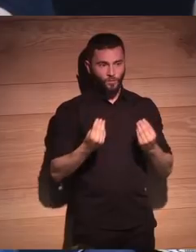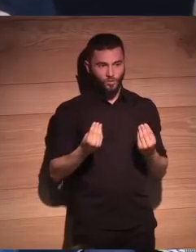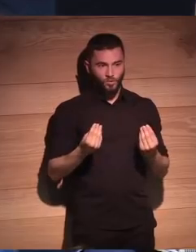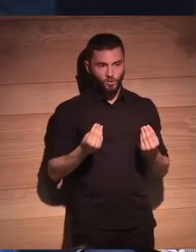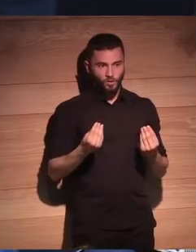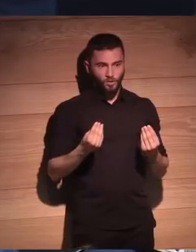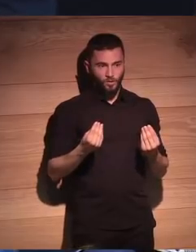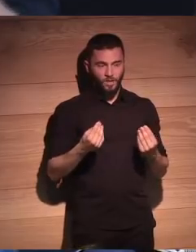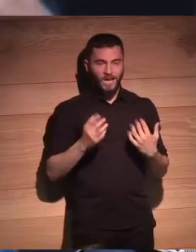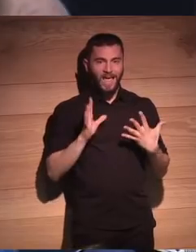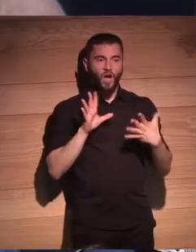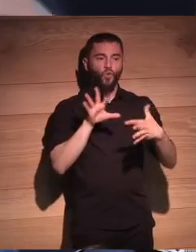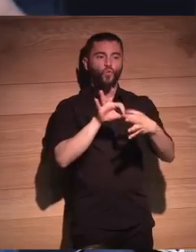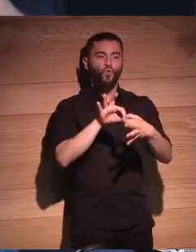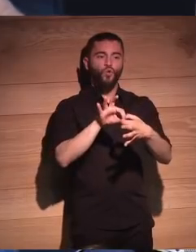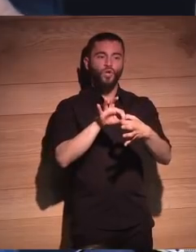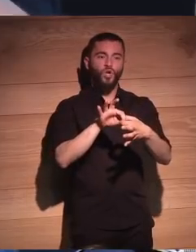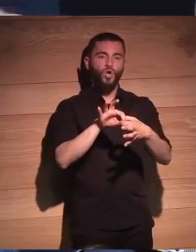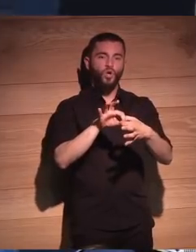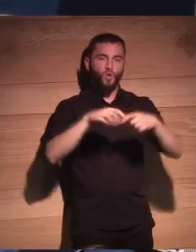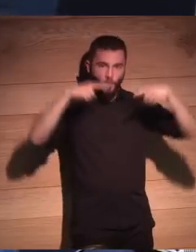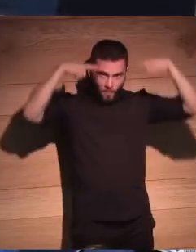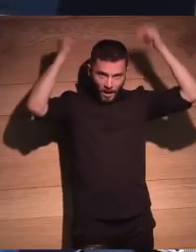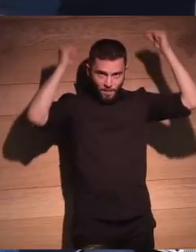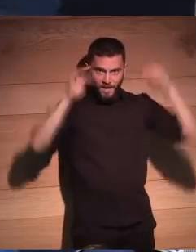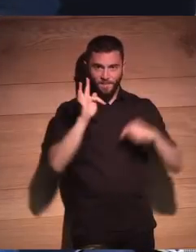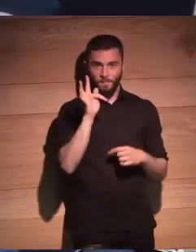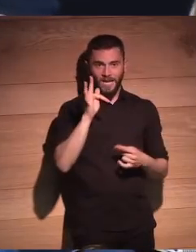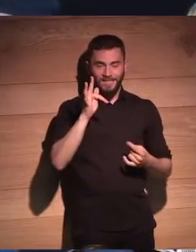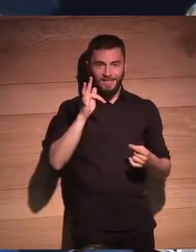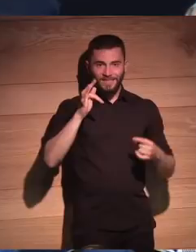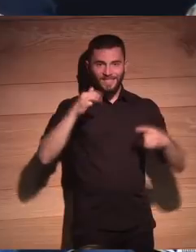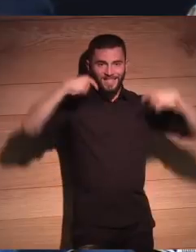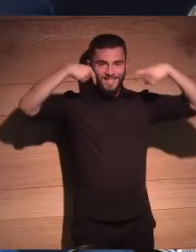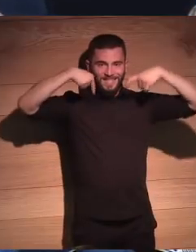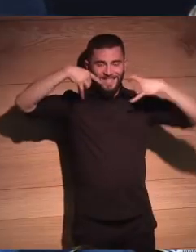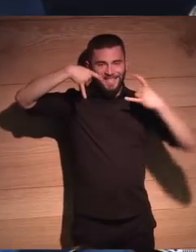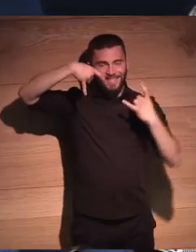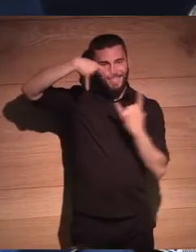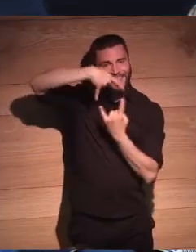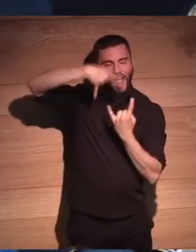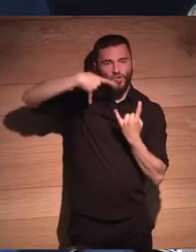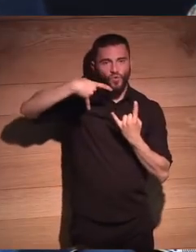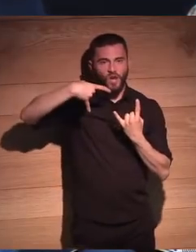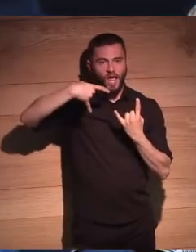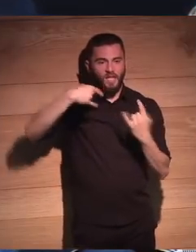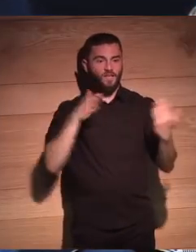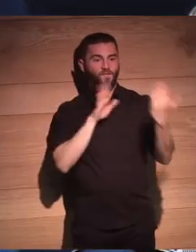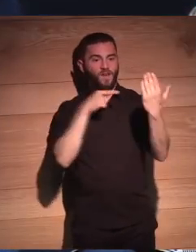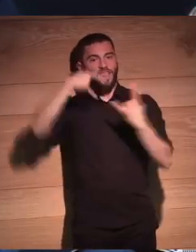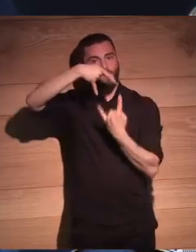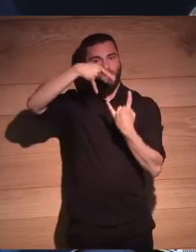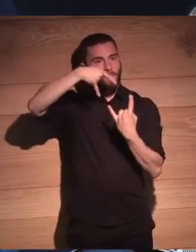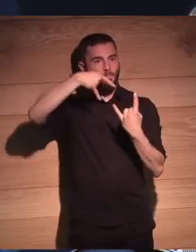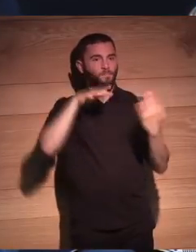también, esa unión de Batman con Drácula, ¿no? En ese cómic cuando se enfrenta al vampiro, porque es que el vampiro también está un